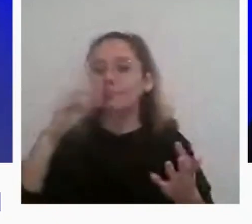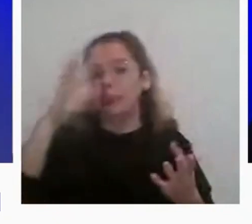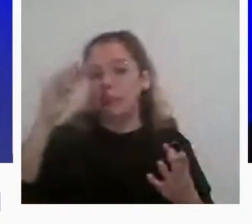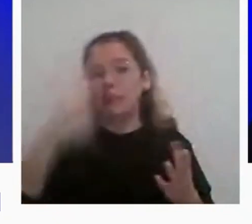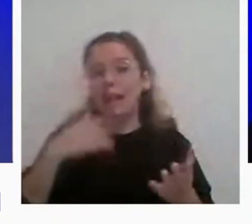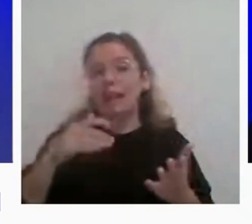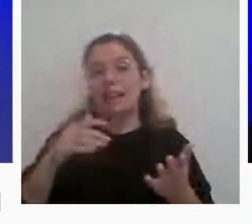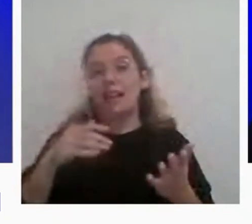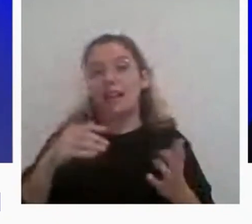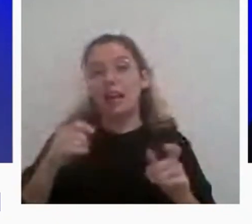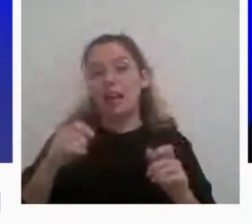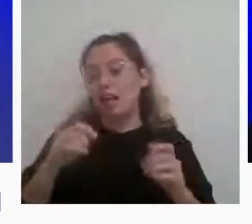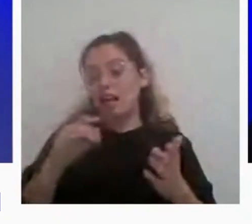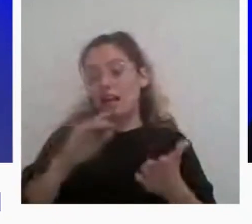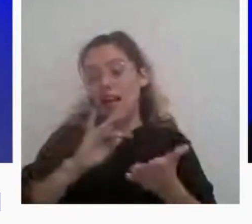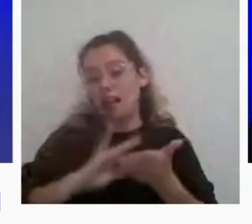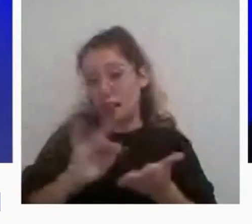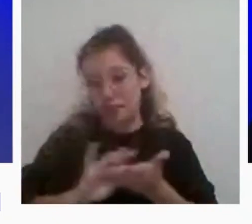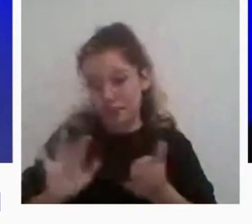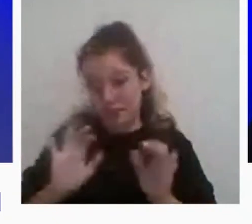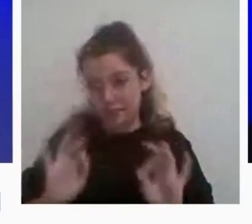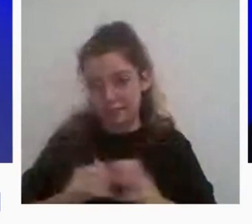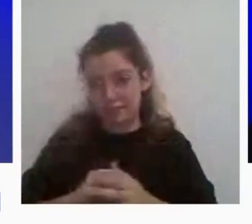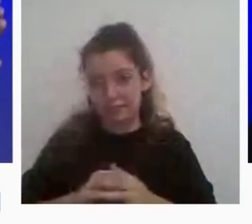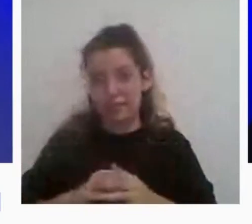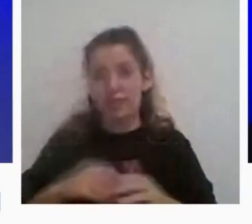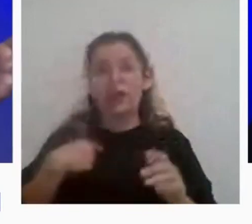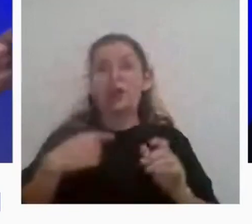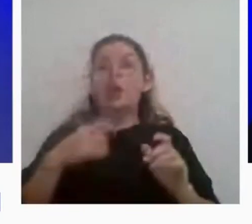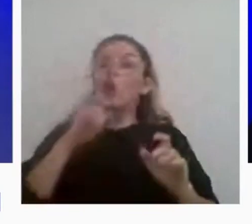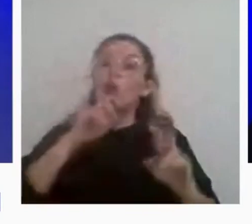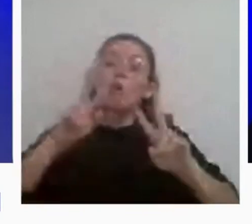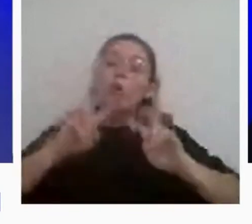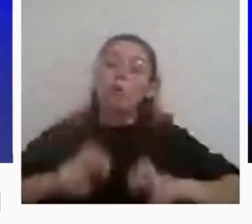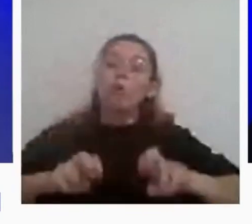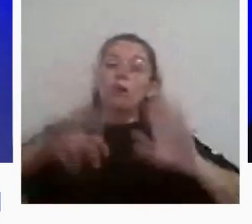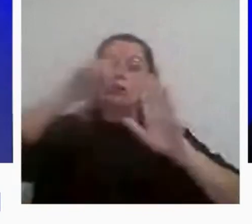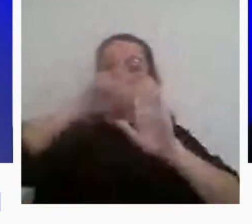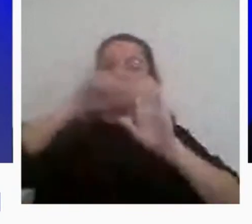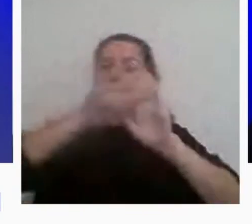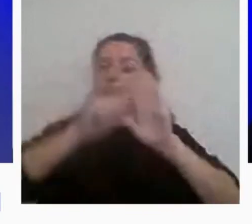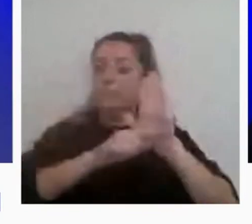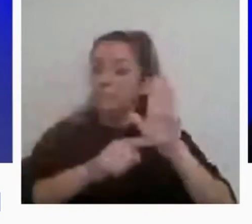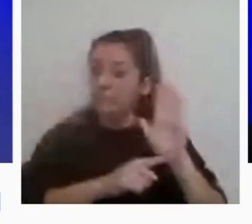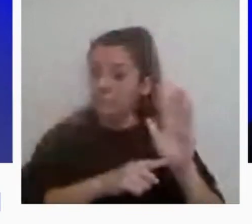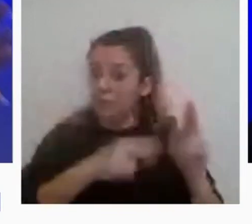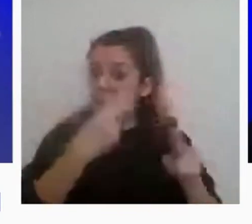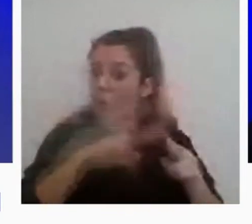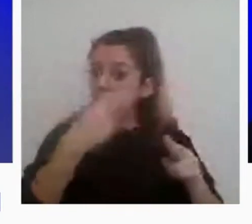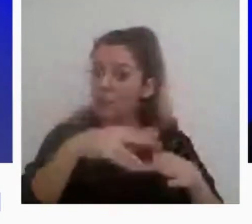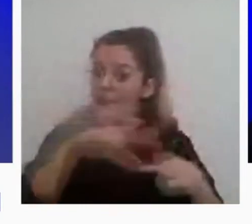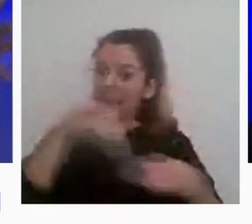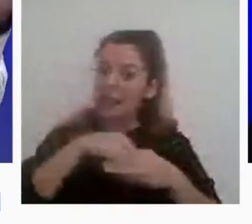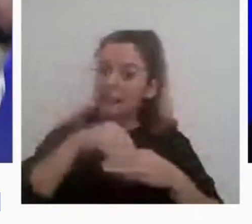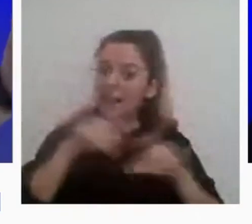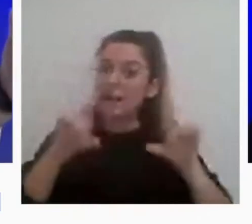que detectamos tus gustos conforme vas viajando, te vamos posicionando las búsquedas, pero siempre cumpliendo la política interna de la compañía. Para que os hagáis